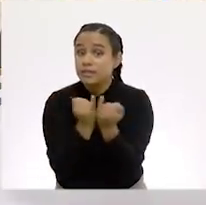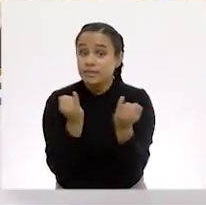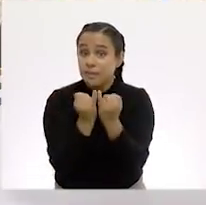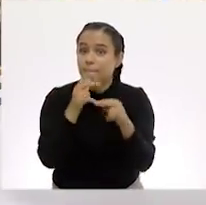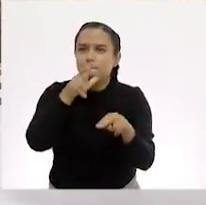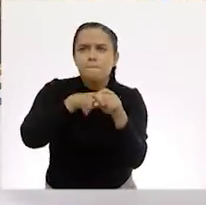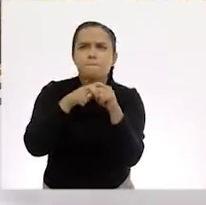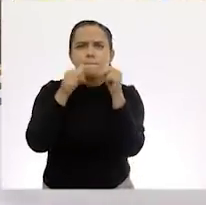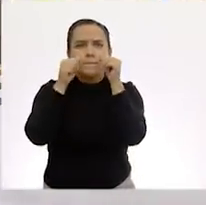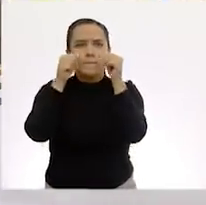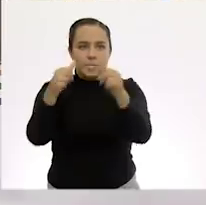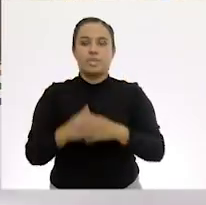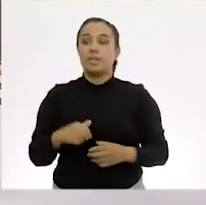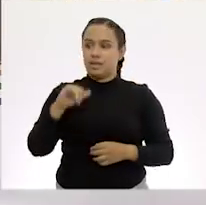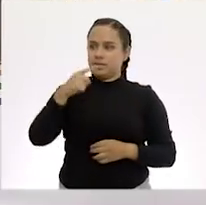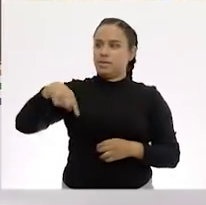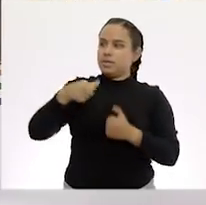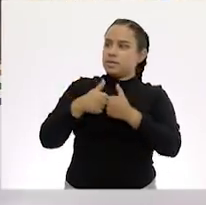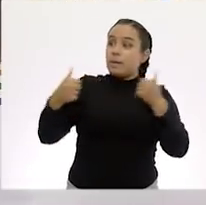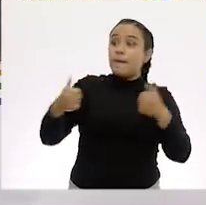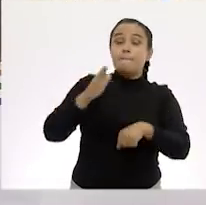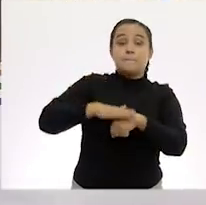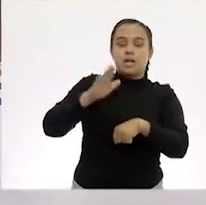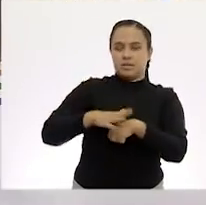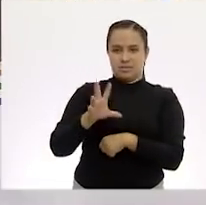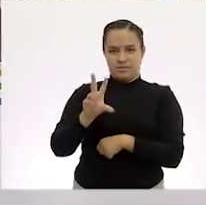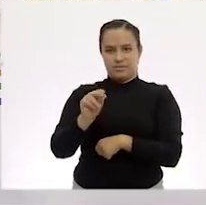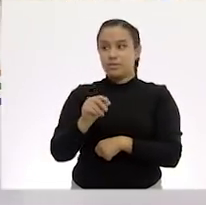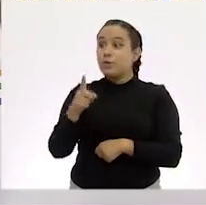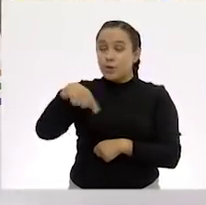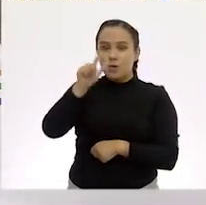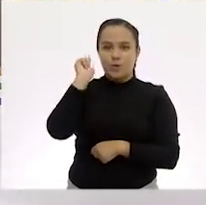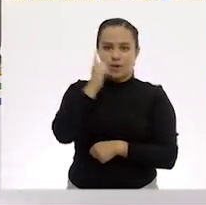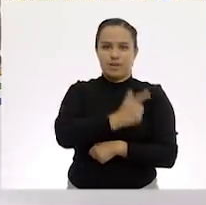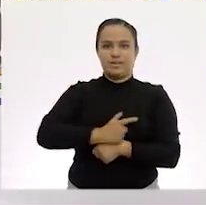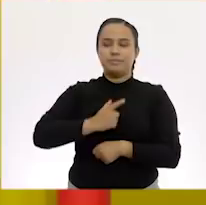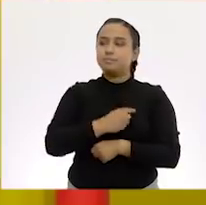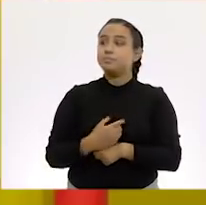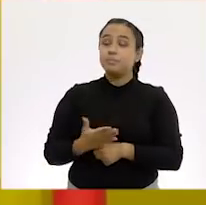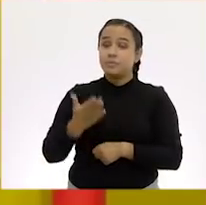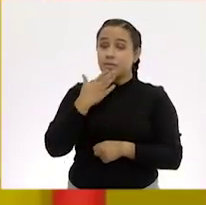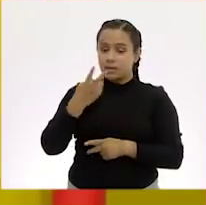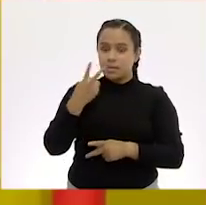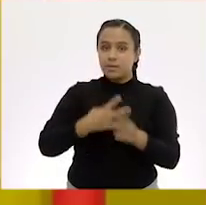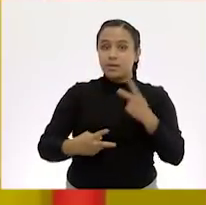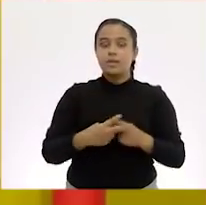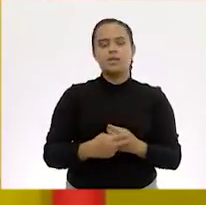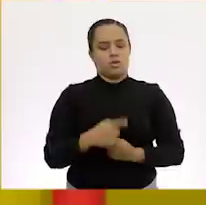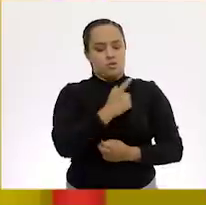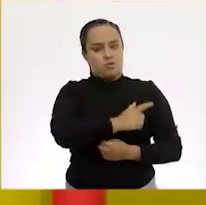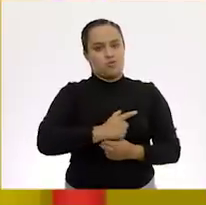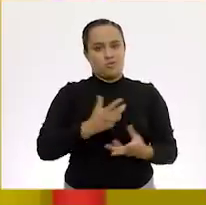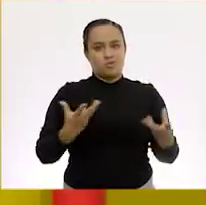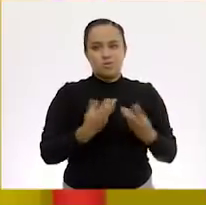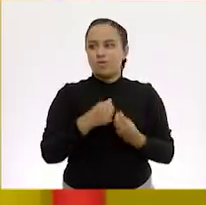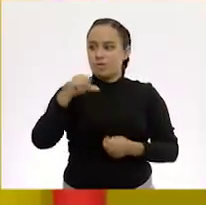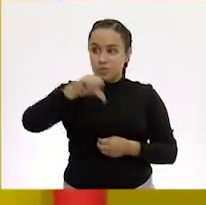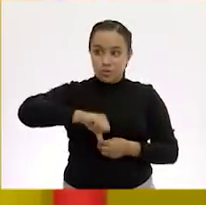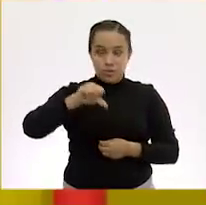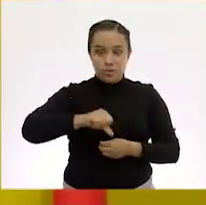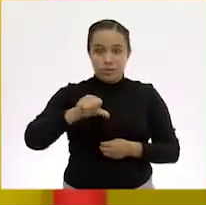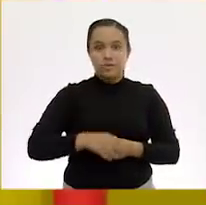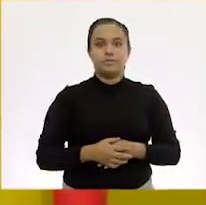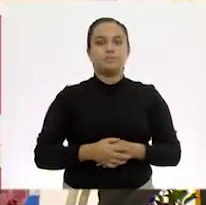Para mantener Bueno, distancia y que no seamos tantos. disfrútenlo. Pues bienvenida, nos da muchísimo gusto que estés con nosotros el día de hoy.